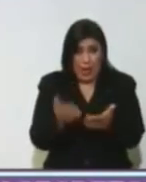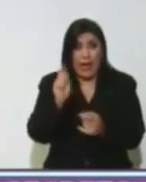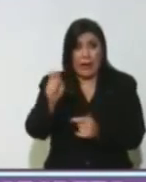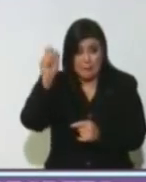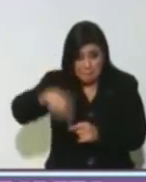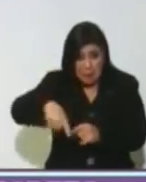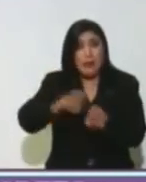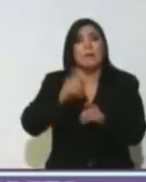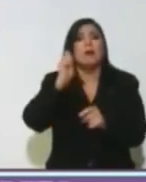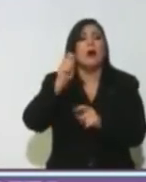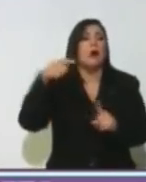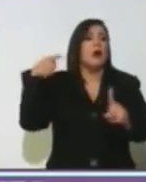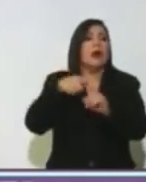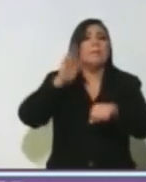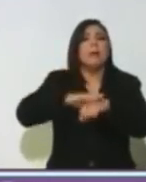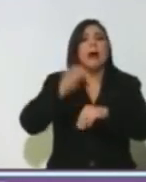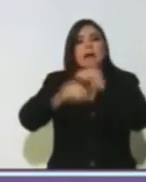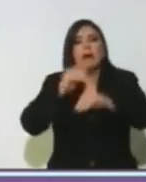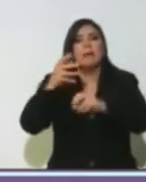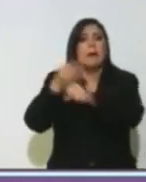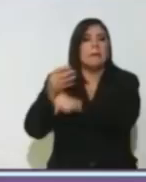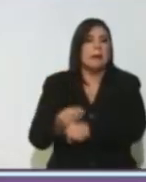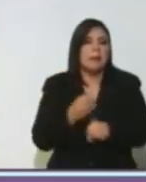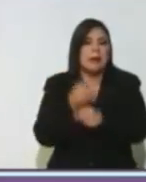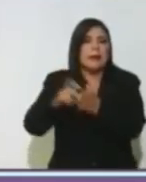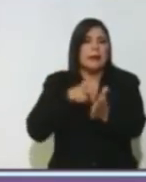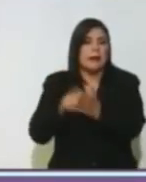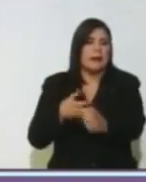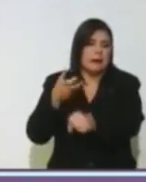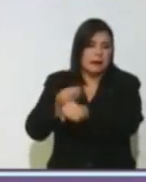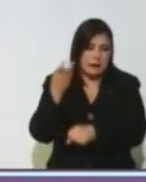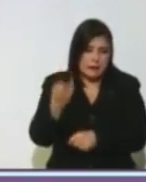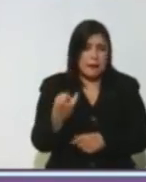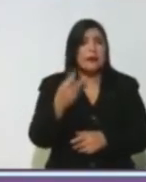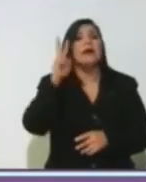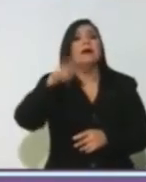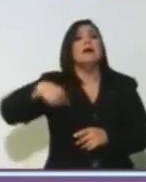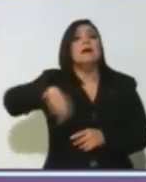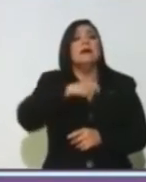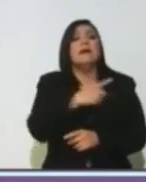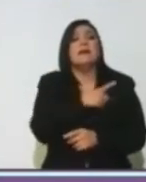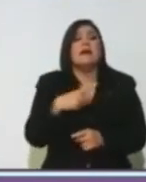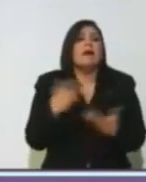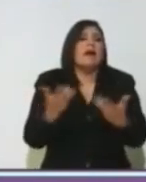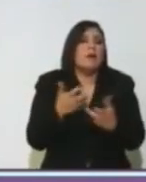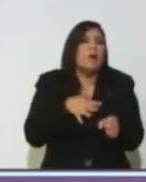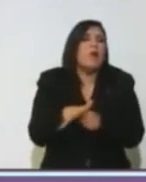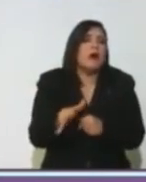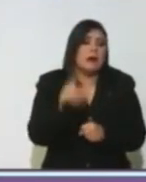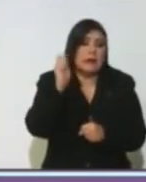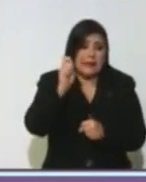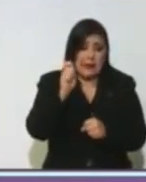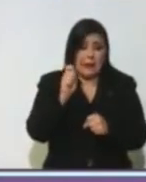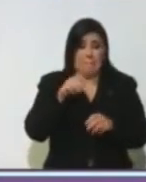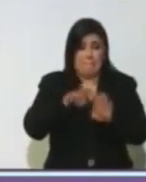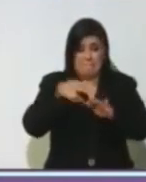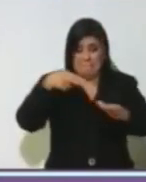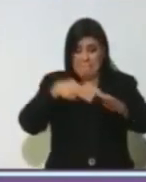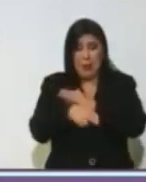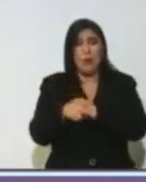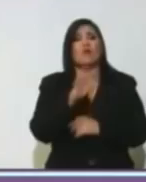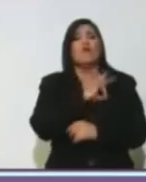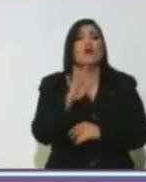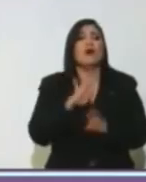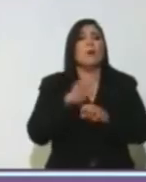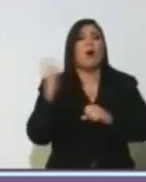primera opción en realidad tendríamos que hacer que el metro fuera un método automatizado que